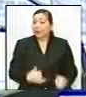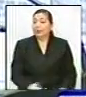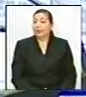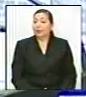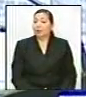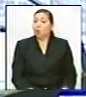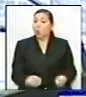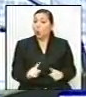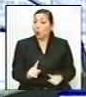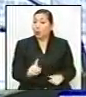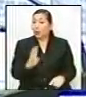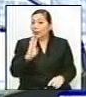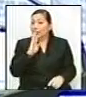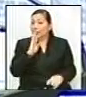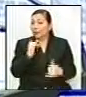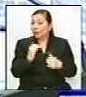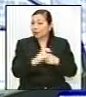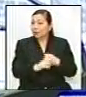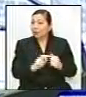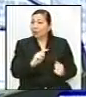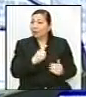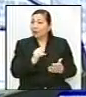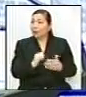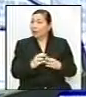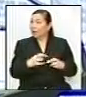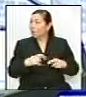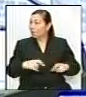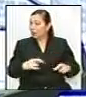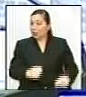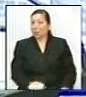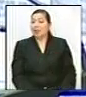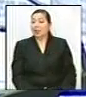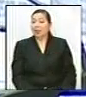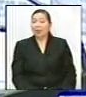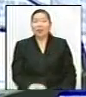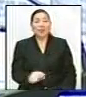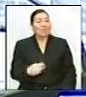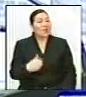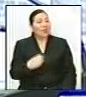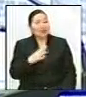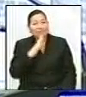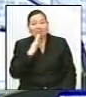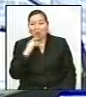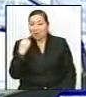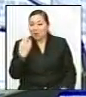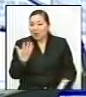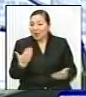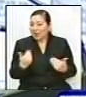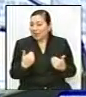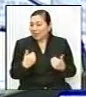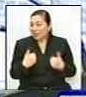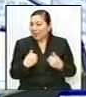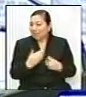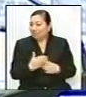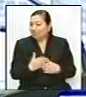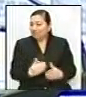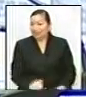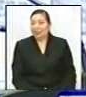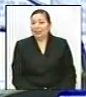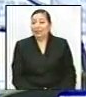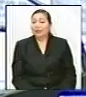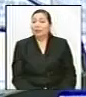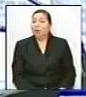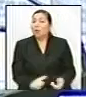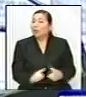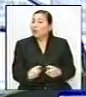Porque cuando estamos hablando en ese país de fortalecimiento de los partidos políticos, no podemos hablar de un partido político que tenga una partida de